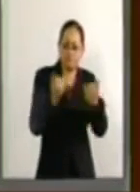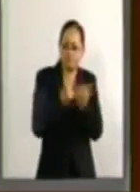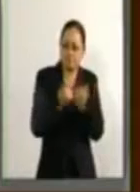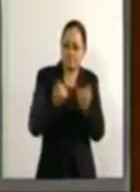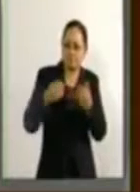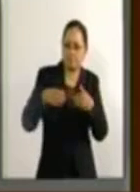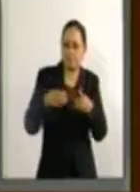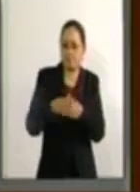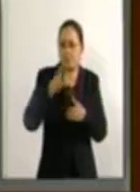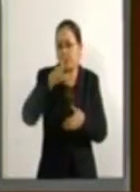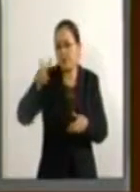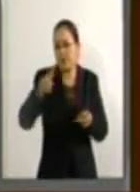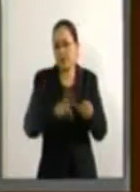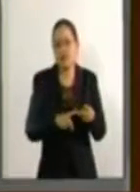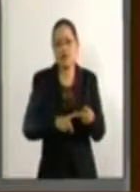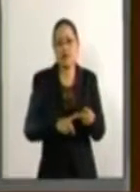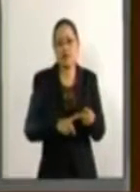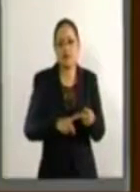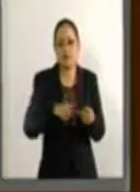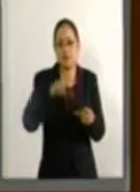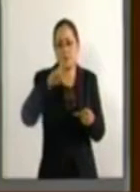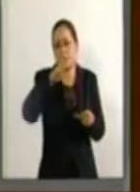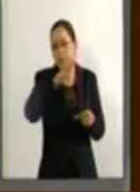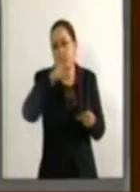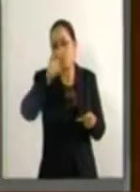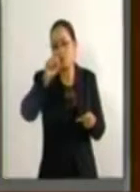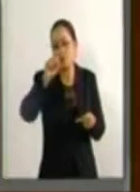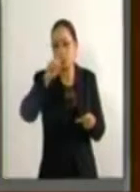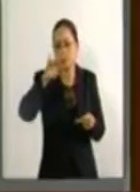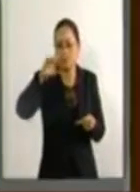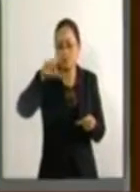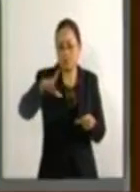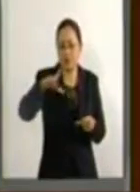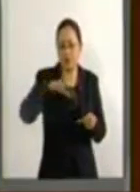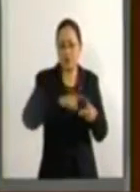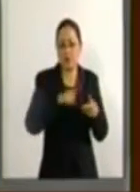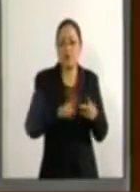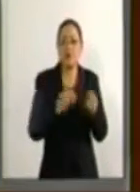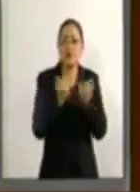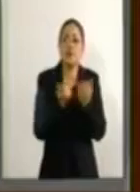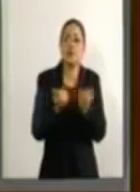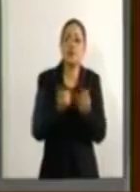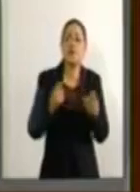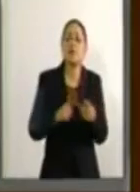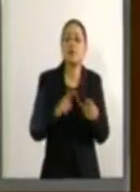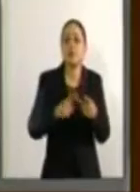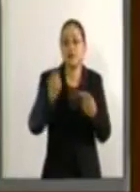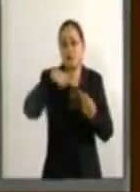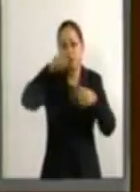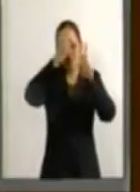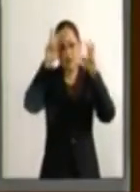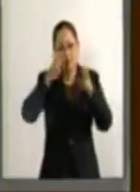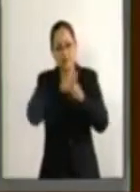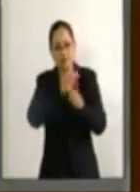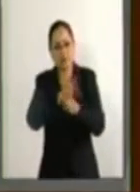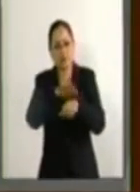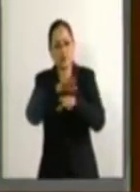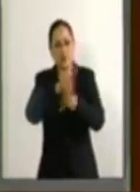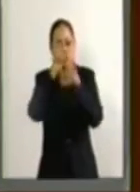consulados como Las Vegas, Brownsville, Texas, además de haber sido asesor especial para asuntos consulares de